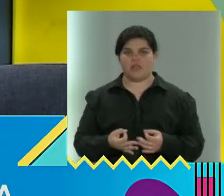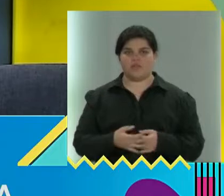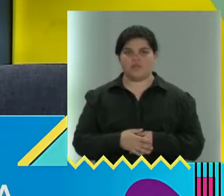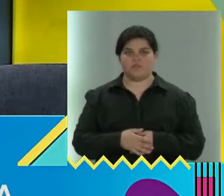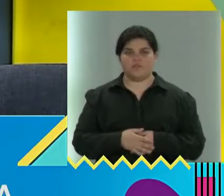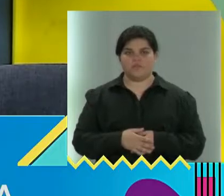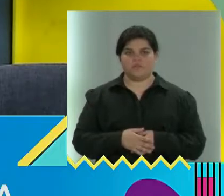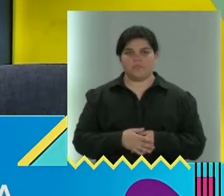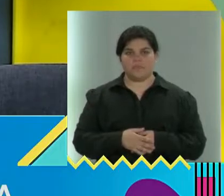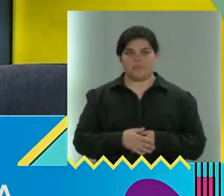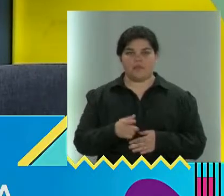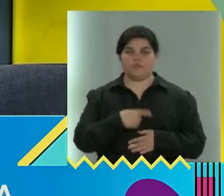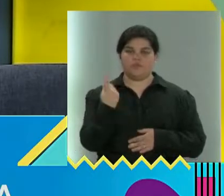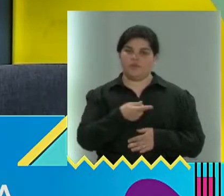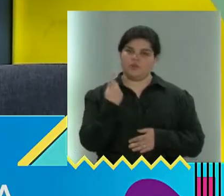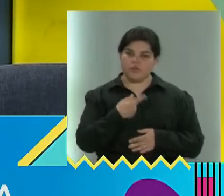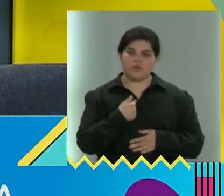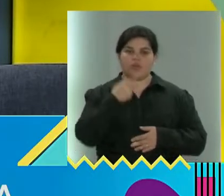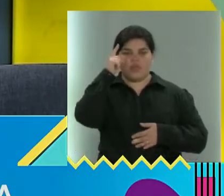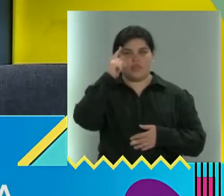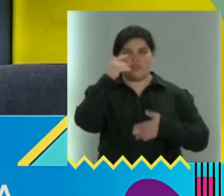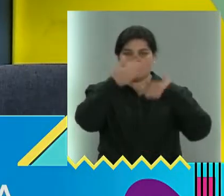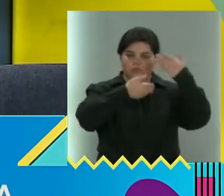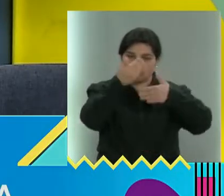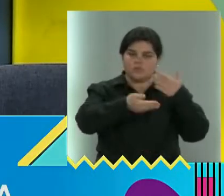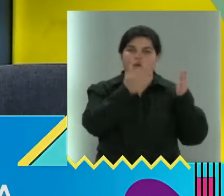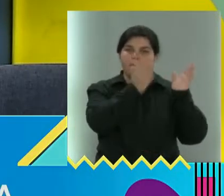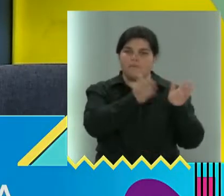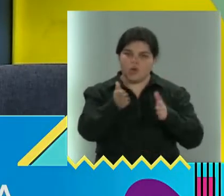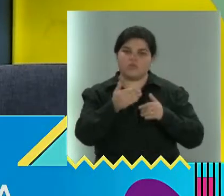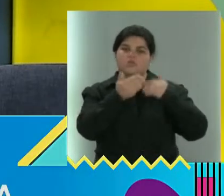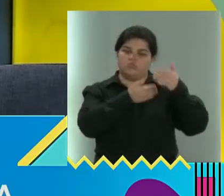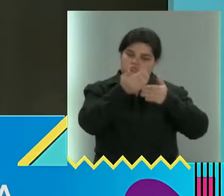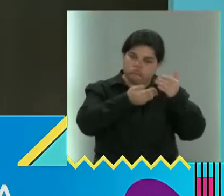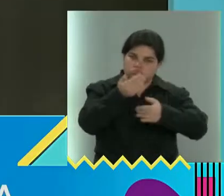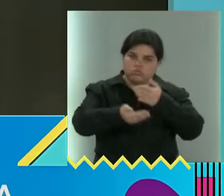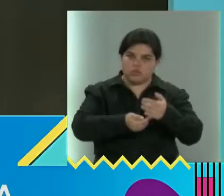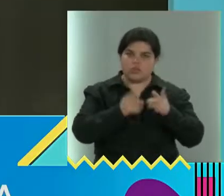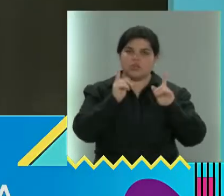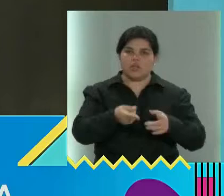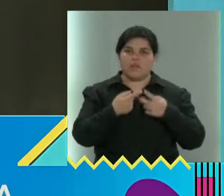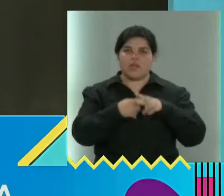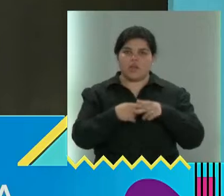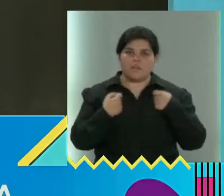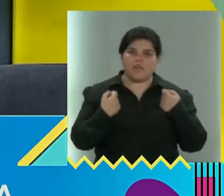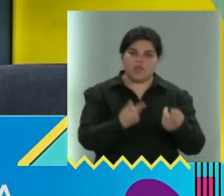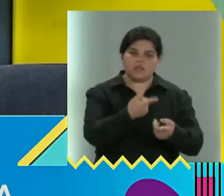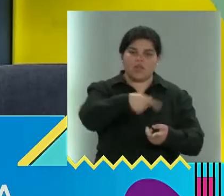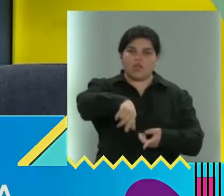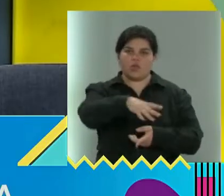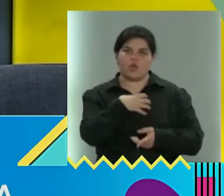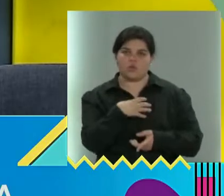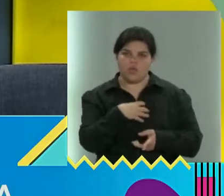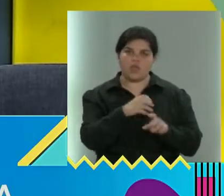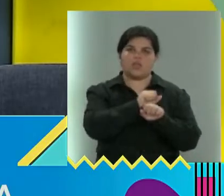Cuando desarrollamos estos procesos también estamos dándole herramientas a los estudiantes, a los egresados, a